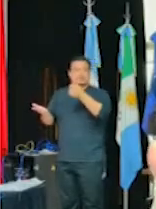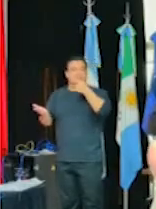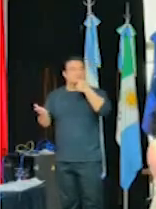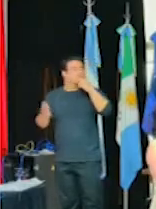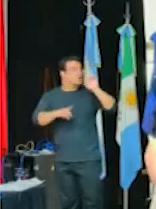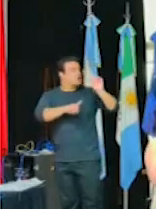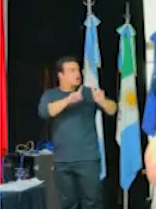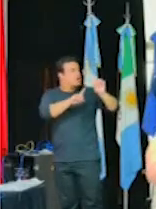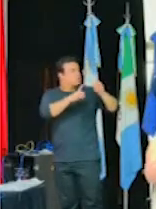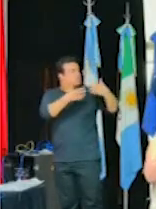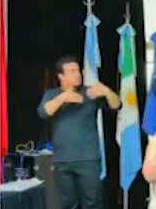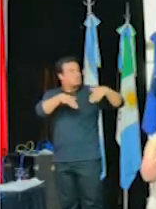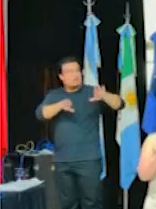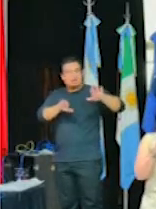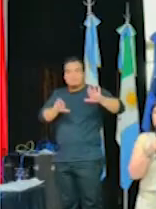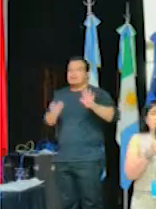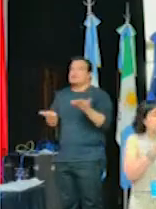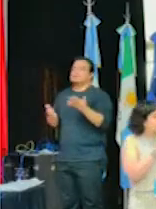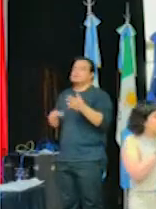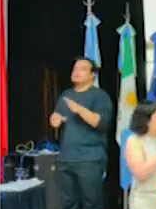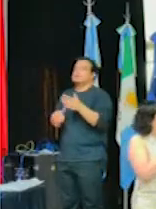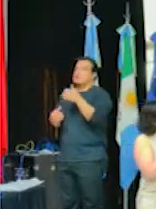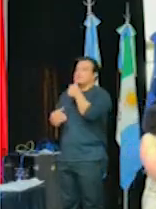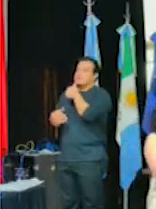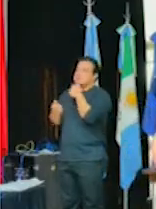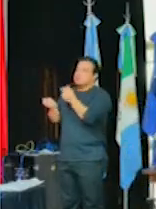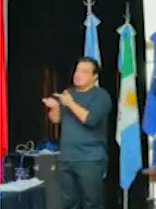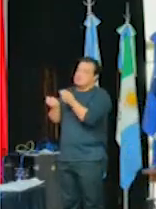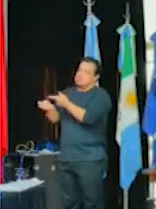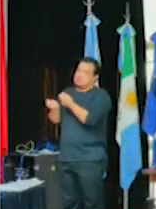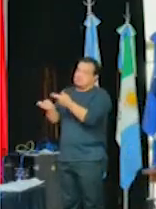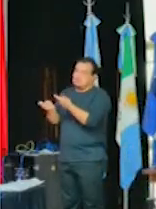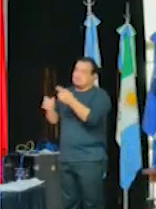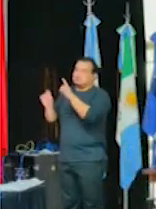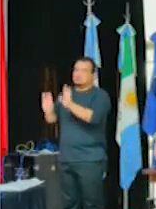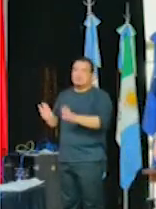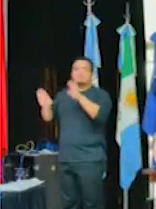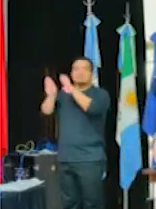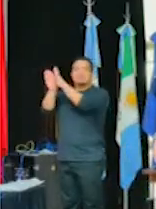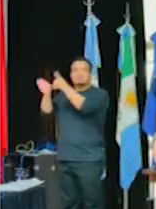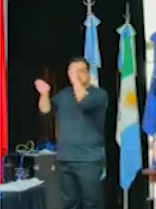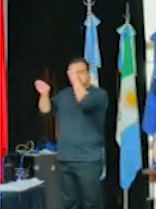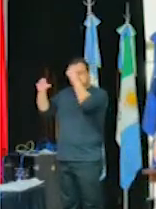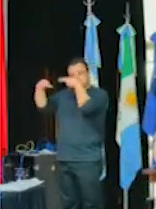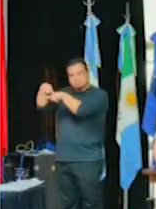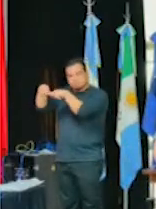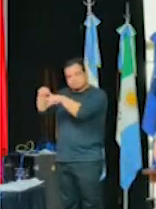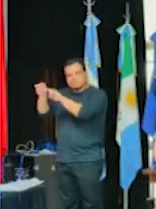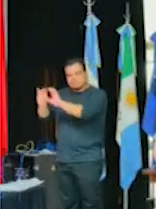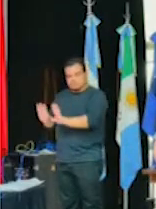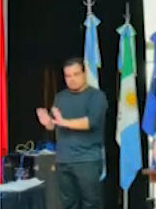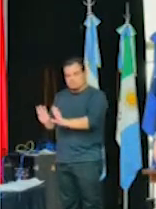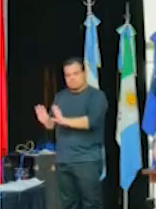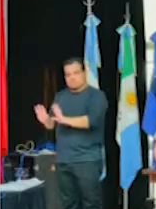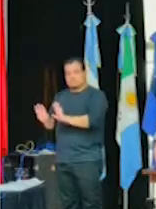medicalización excesiva de procesos que son naturales, ¿sí? O esto de no referirse a los pacientes como parte de